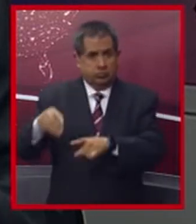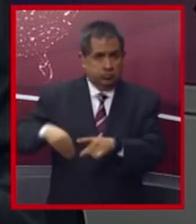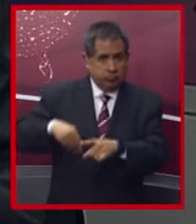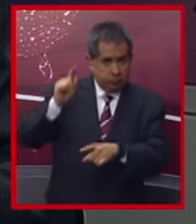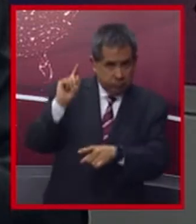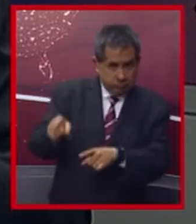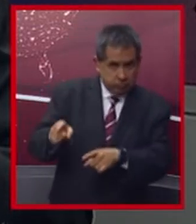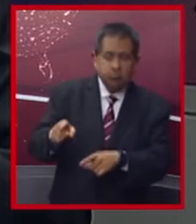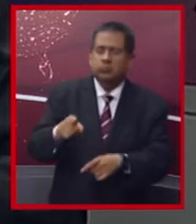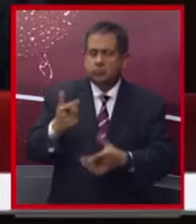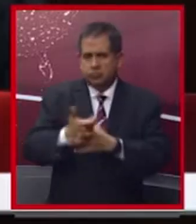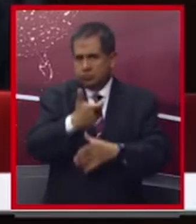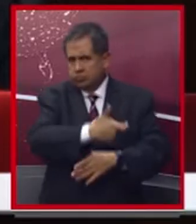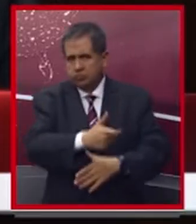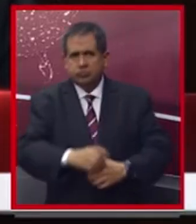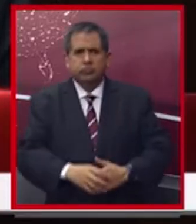aéreas.